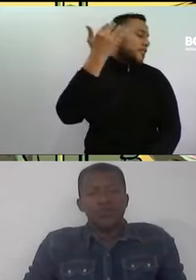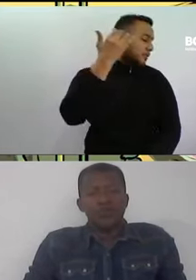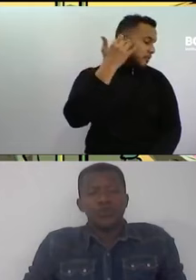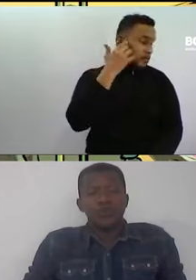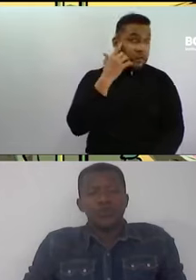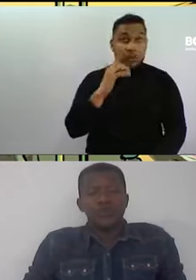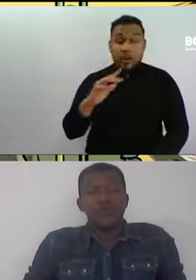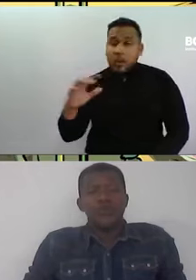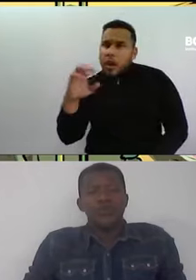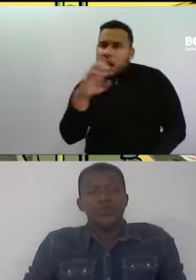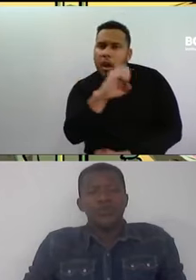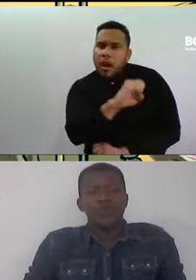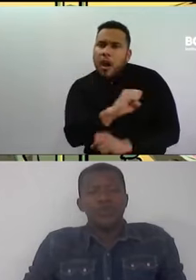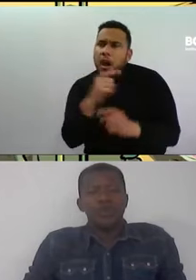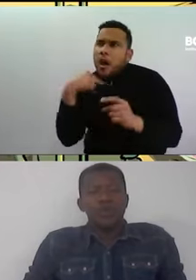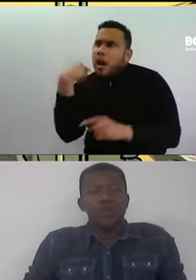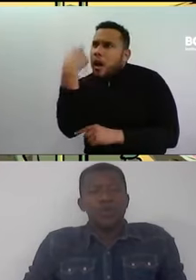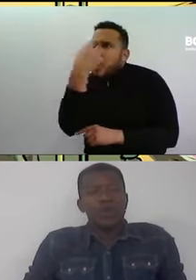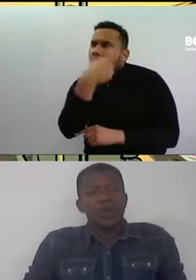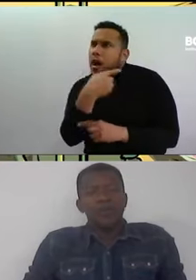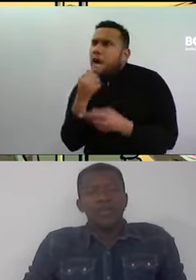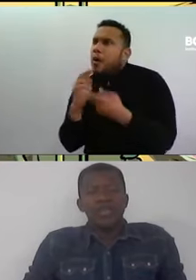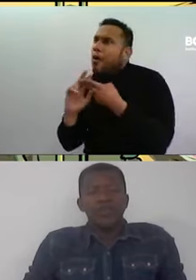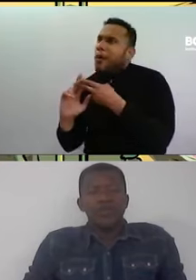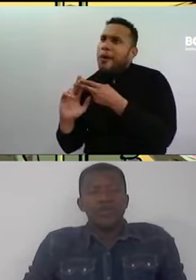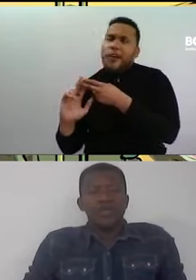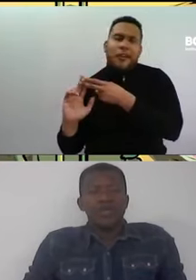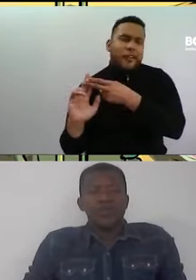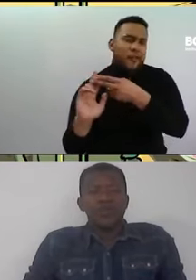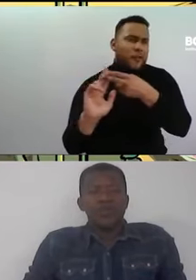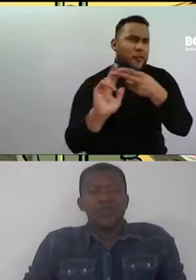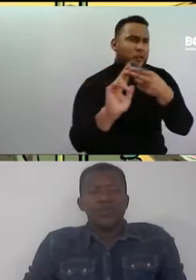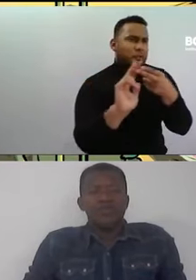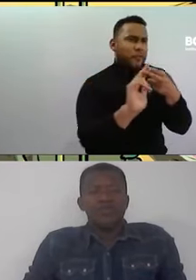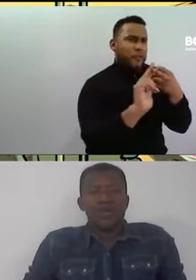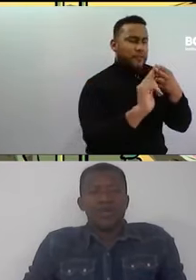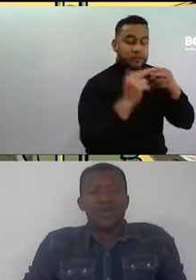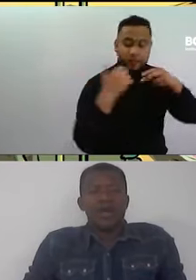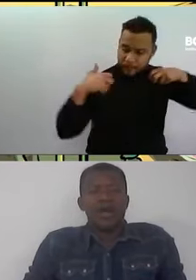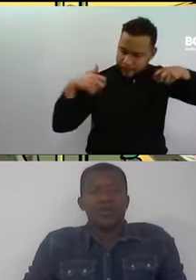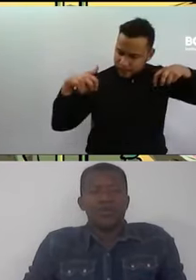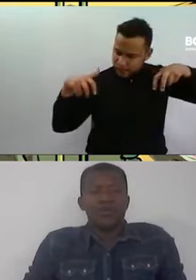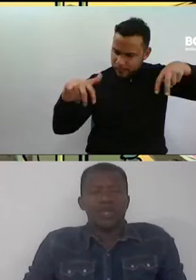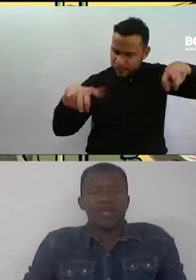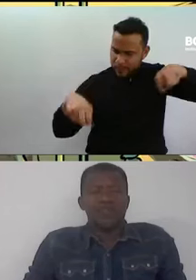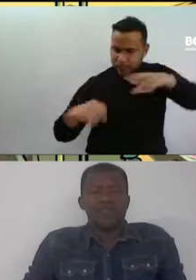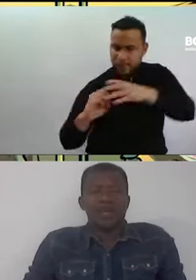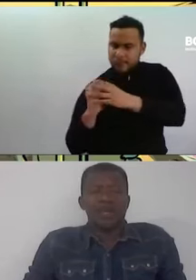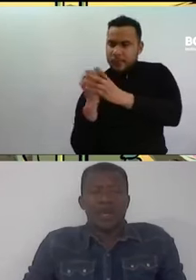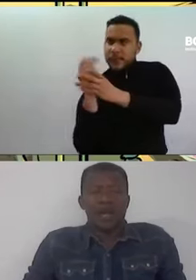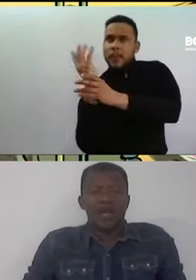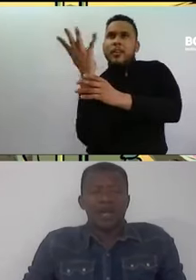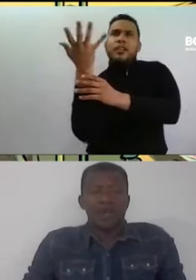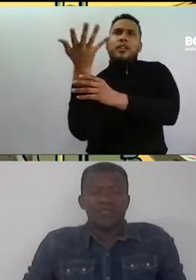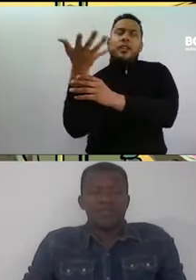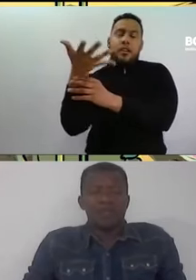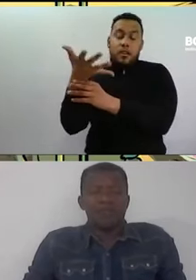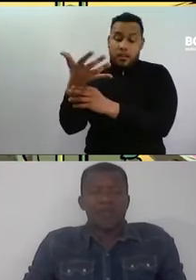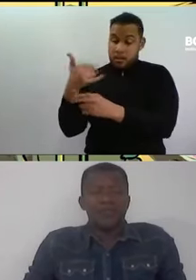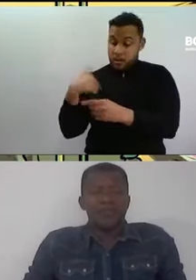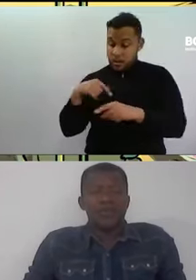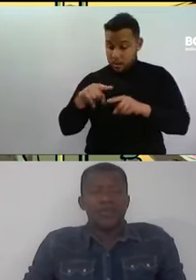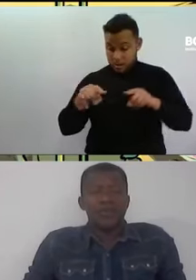rostros conocidos, un camino de girasoles marcado de la sala hasta